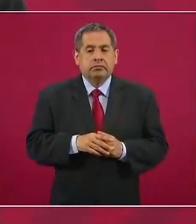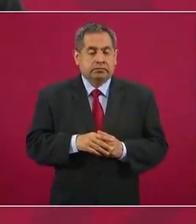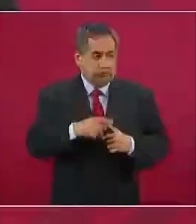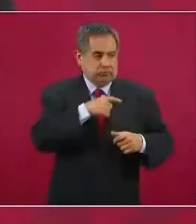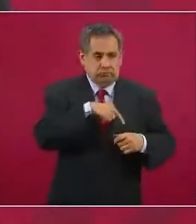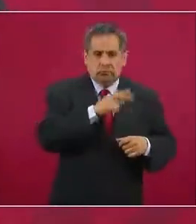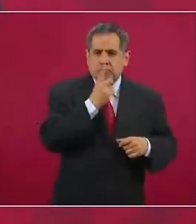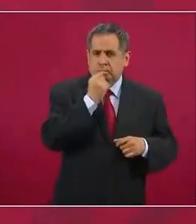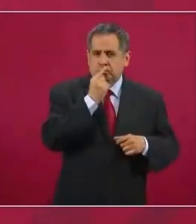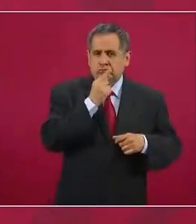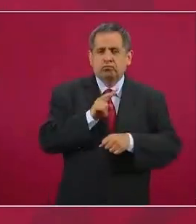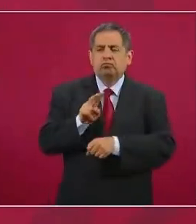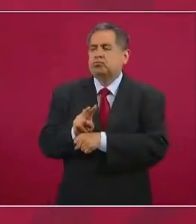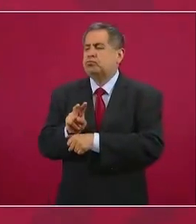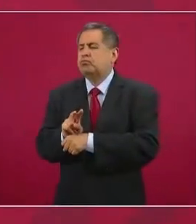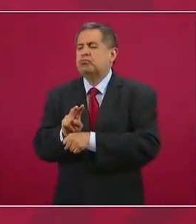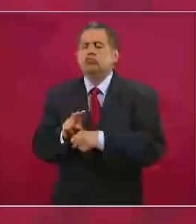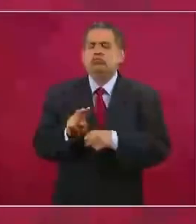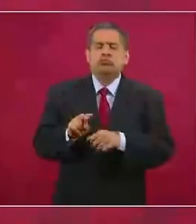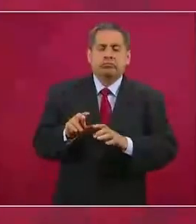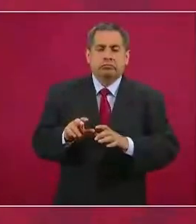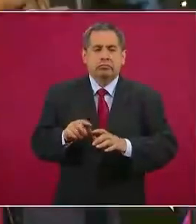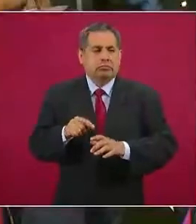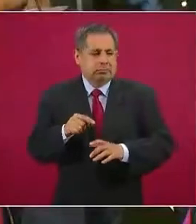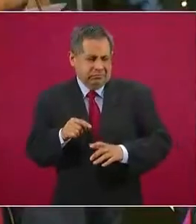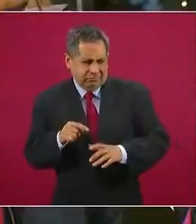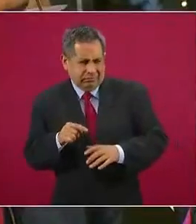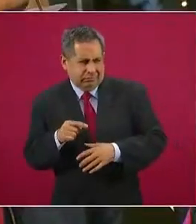cuida no tenía o no tiene